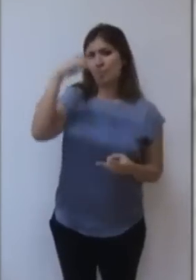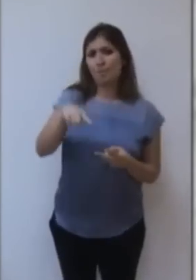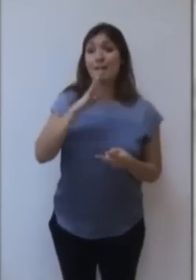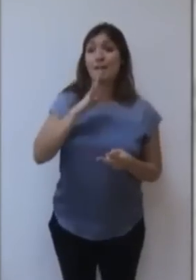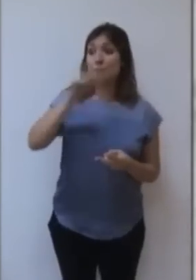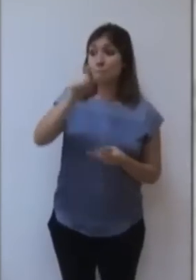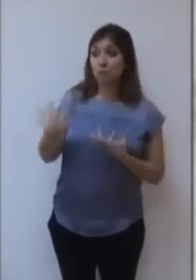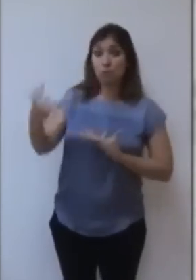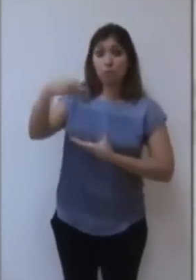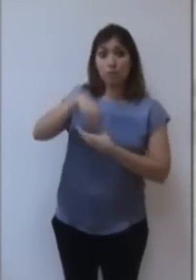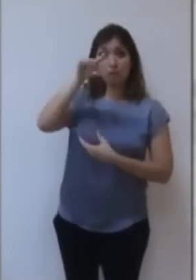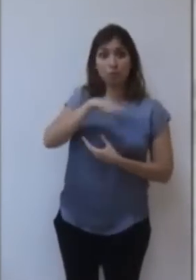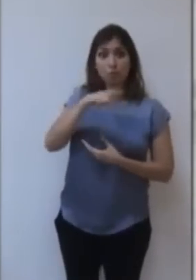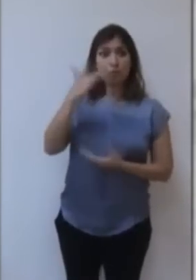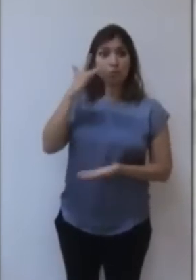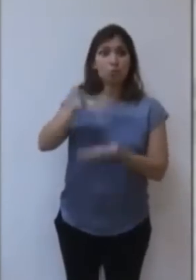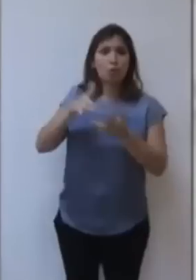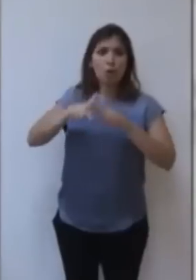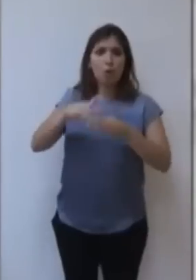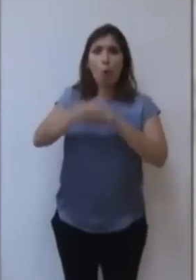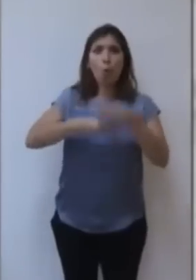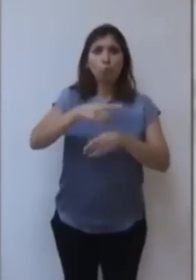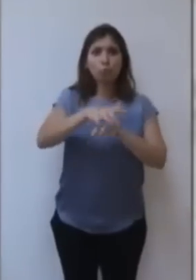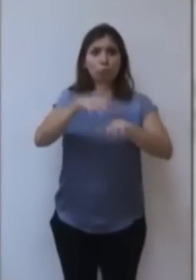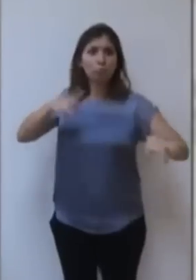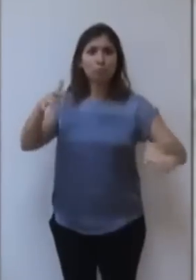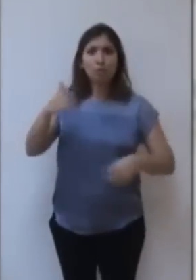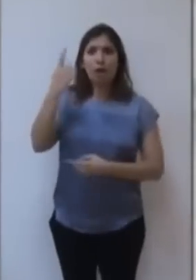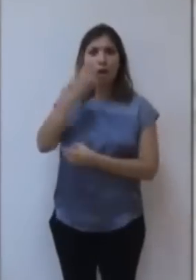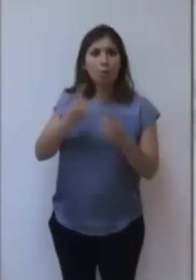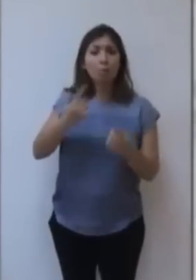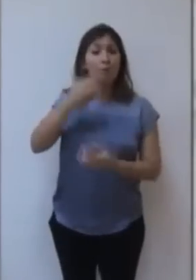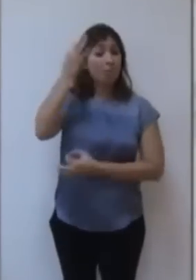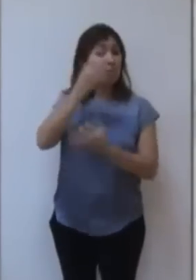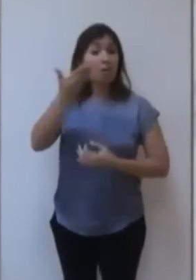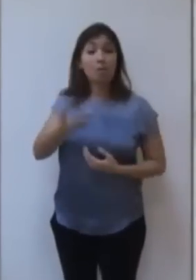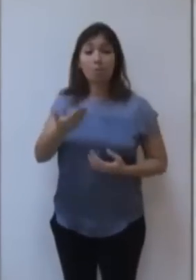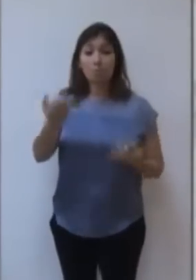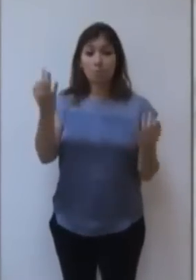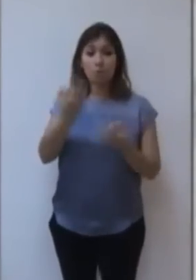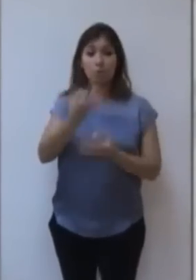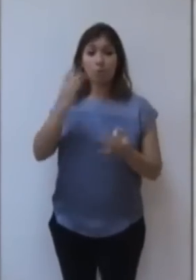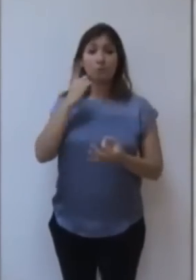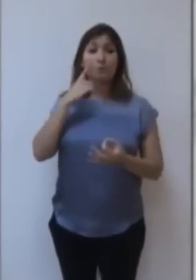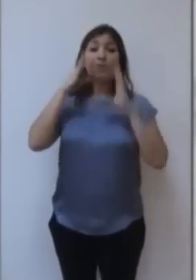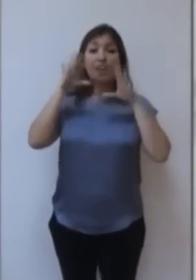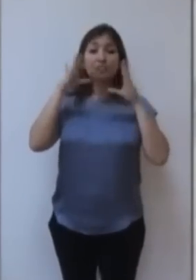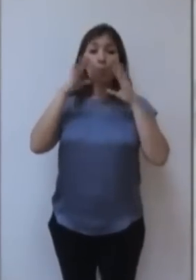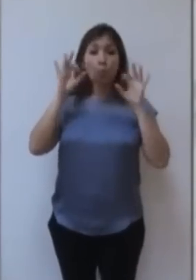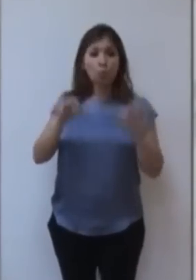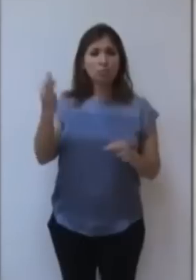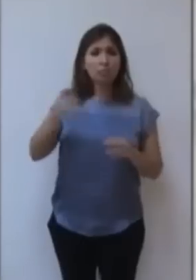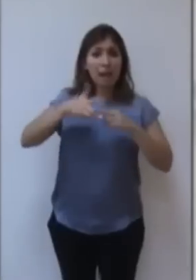a esas personas cuando se crean herramientas de uso masivo, ¿no? Por ejemplo, hay un dato importante que es que Facebook no es